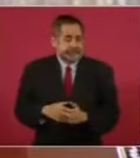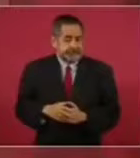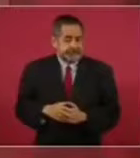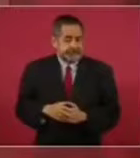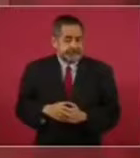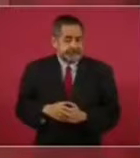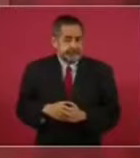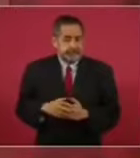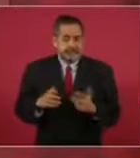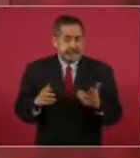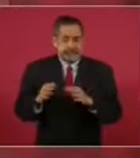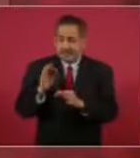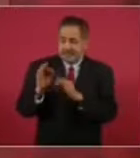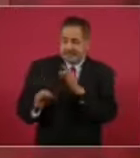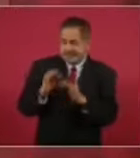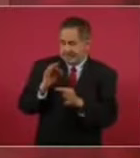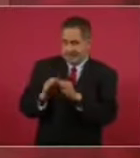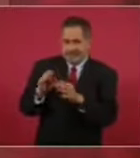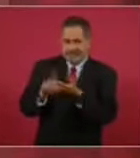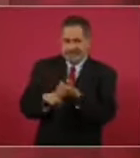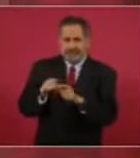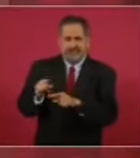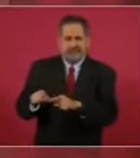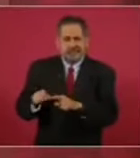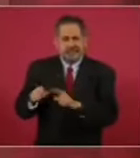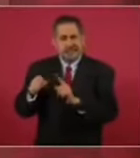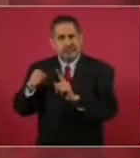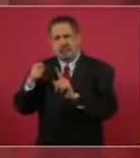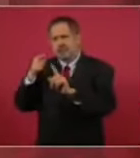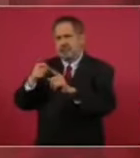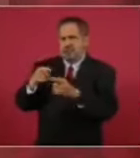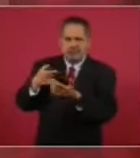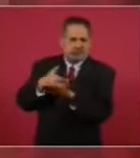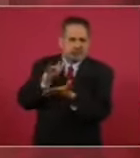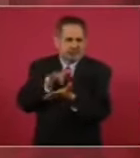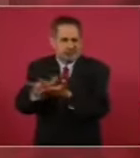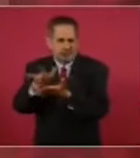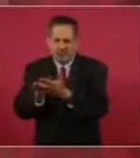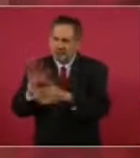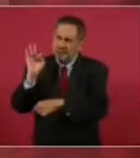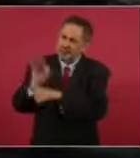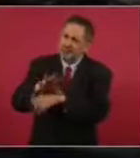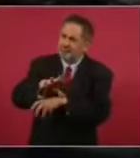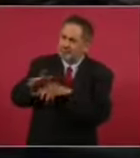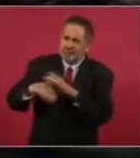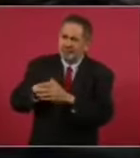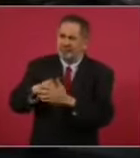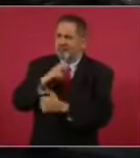hicieron en contra de las causas del pueblo y de la nación.